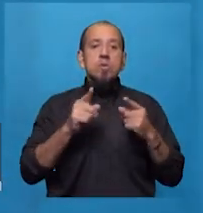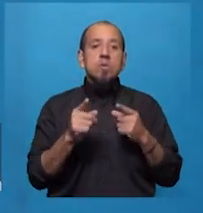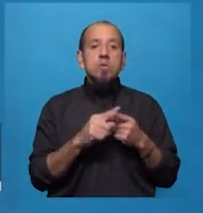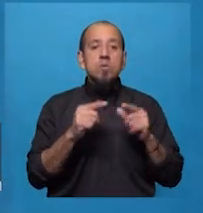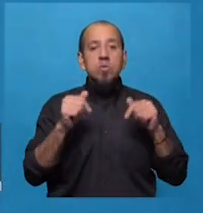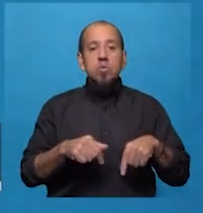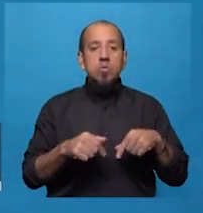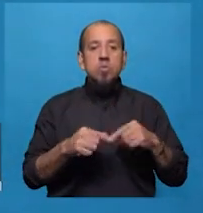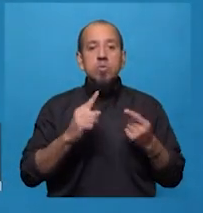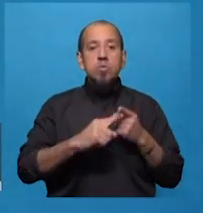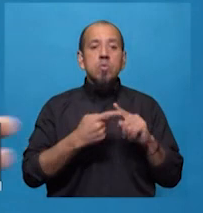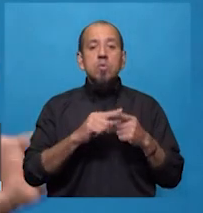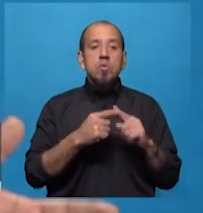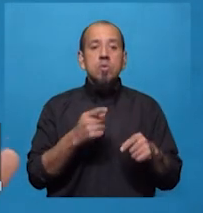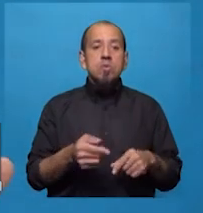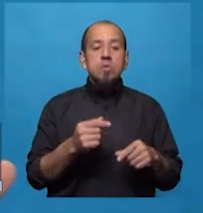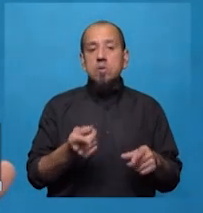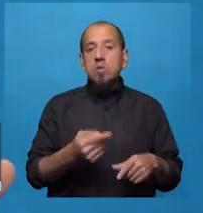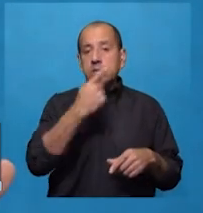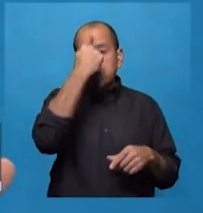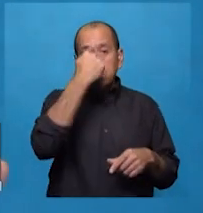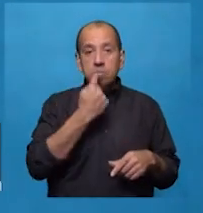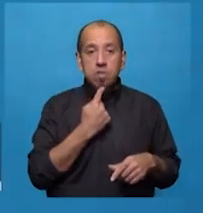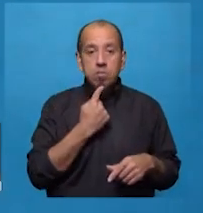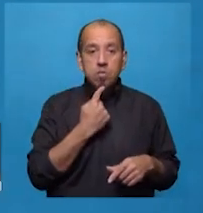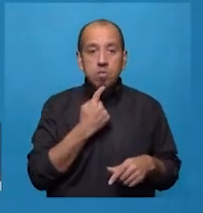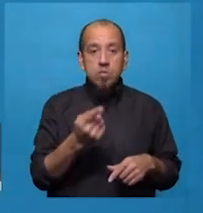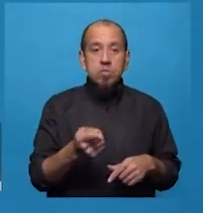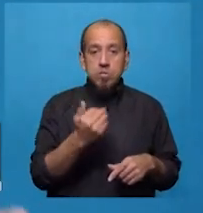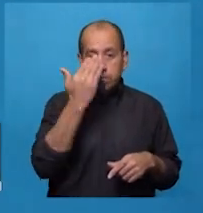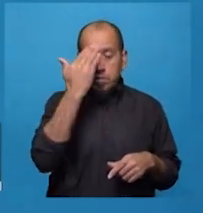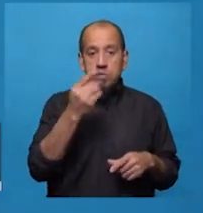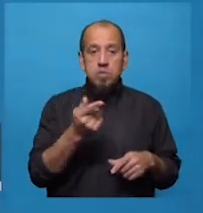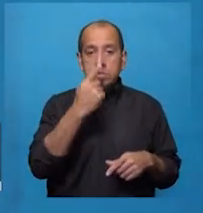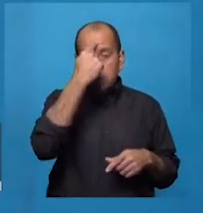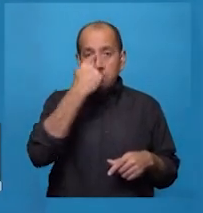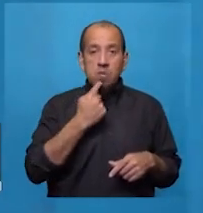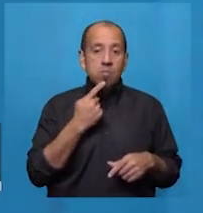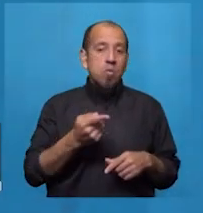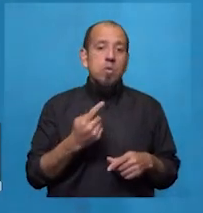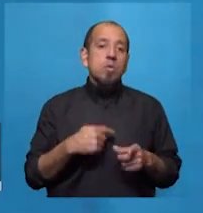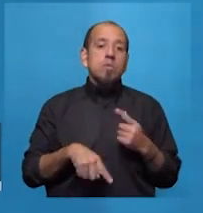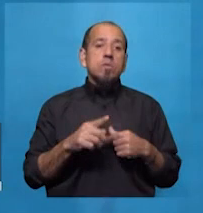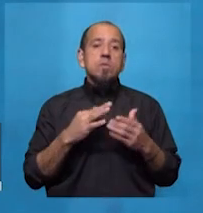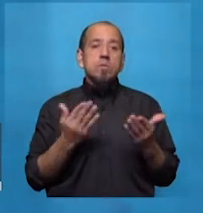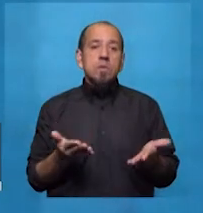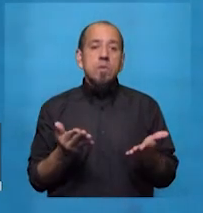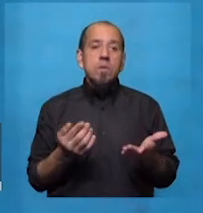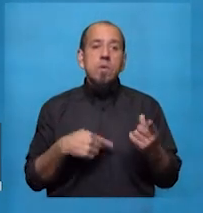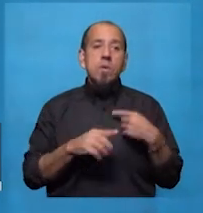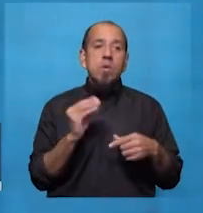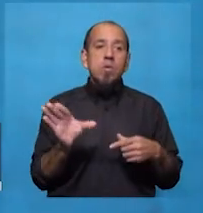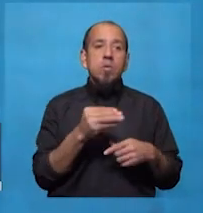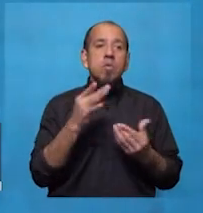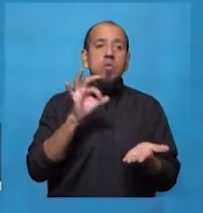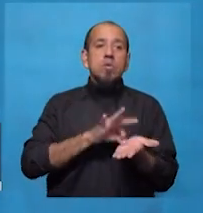hoy quien coordina el observatorio es el mismo que lo coordinaba en los periodos frente amplio me parece que es un buen gesto que todo